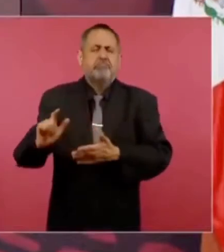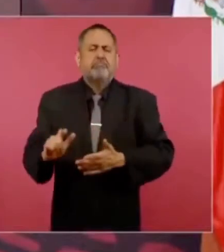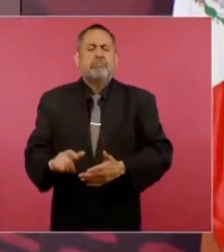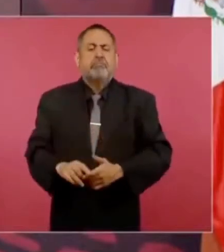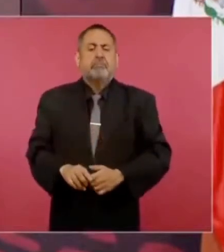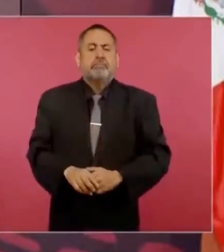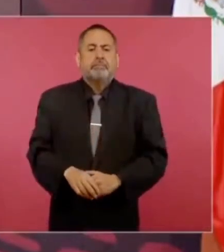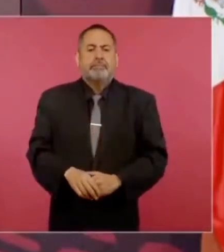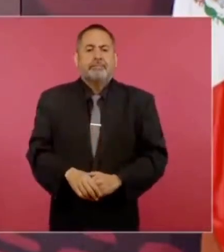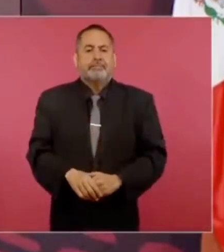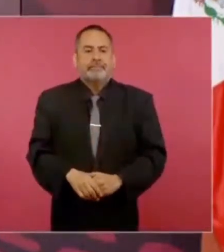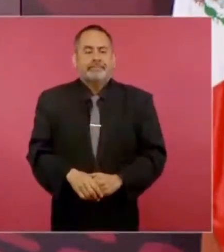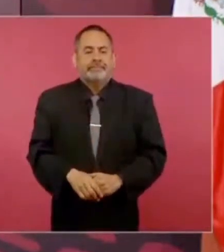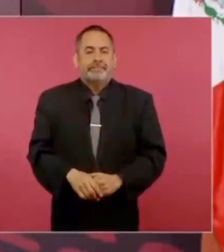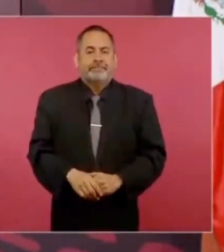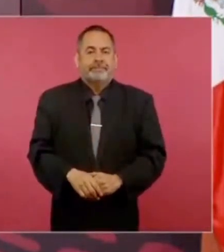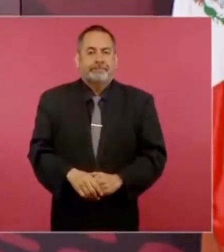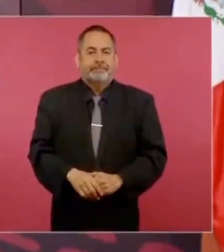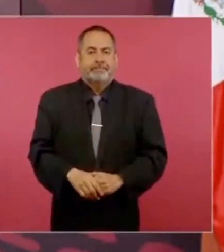qué